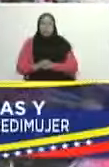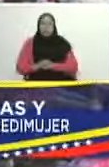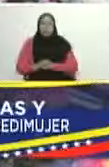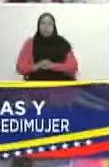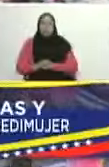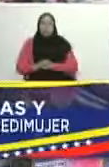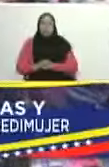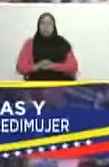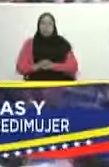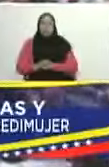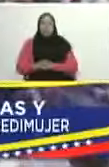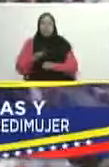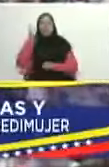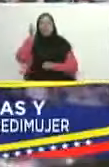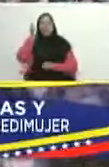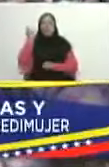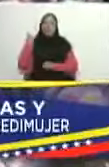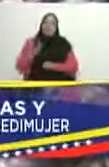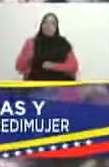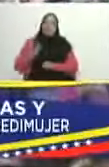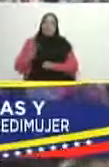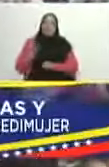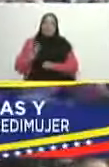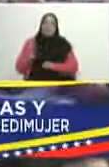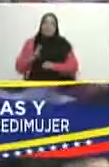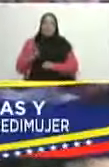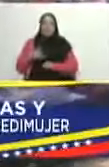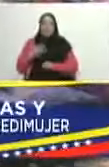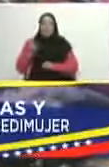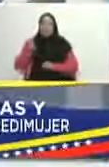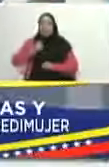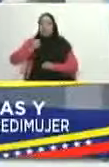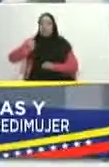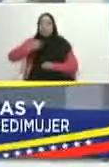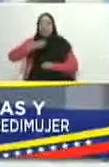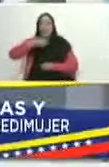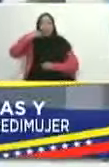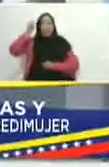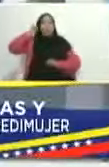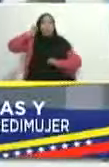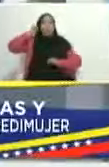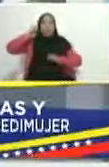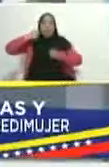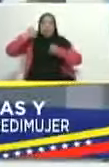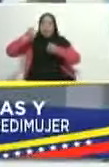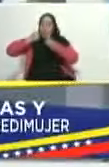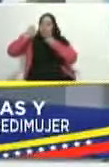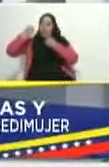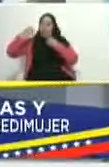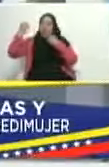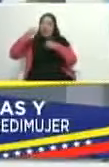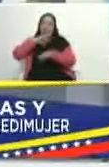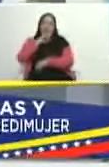indomable. La mujer venezolana es indomable. Es una mujer hecha para adelante.